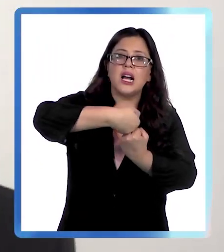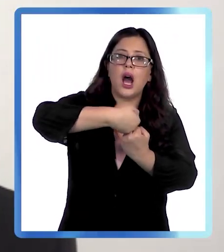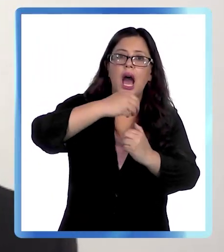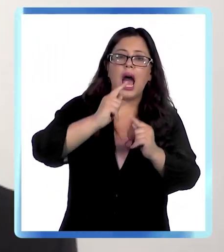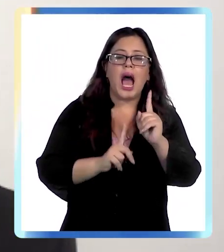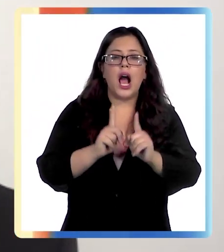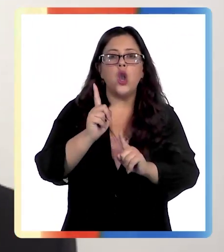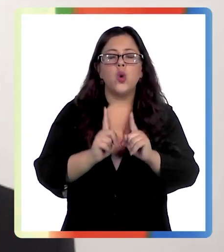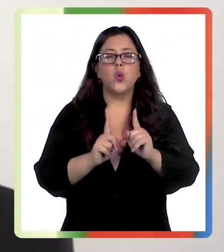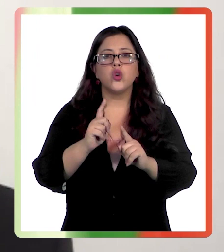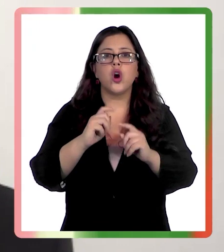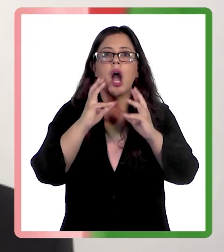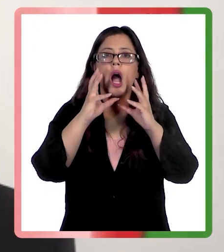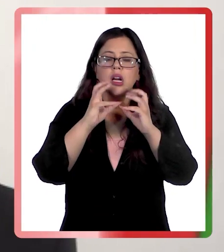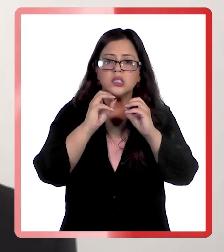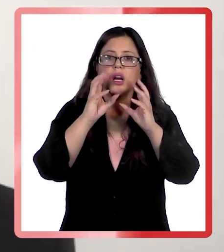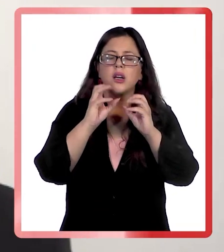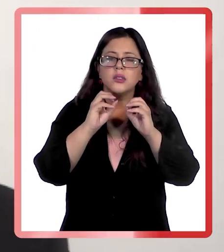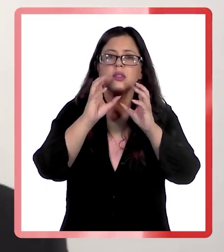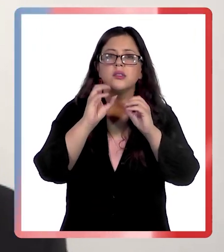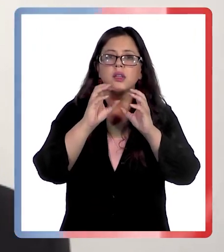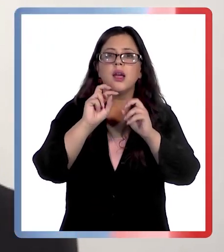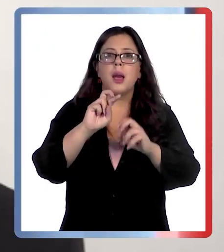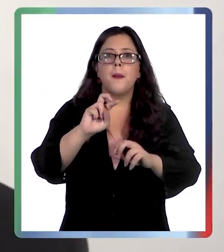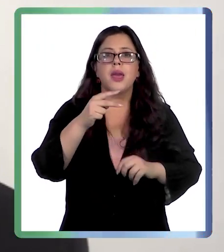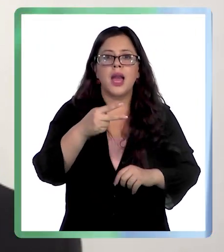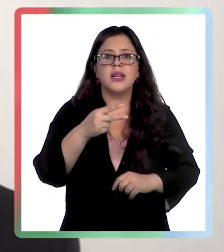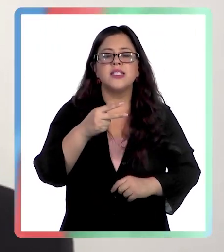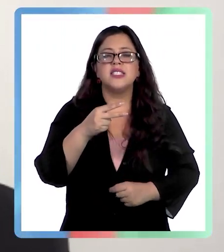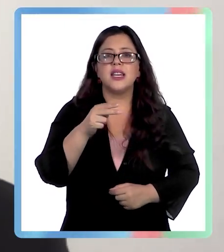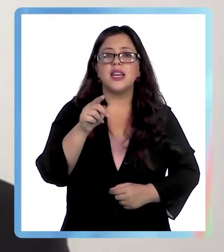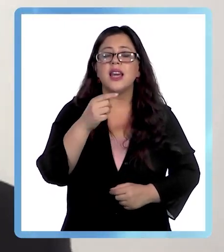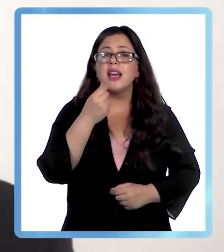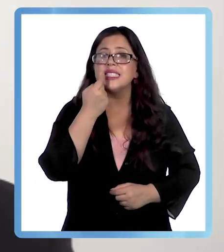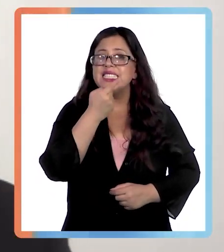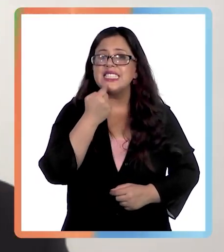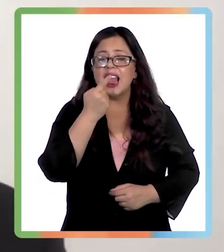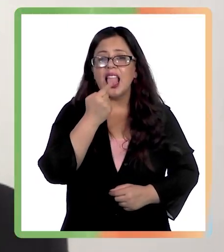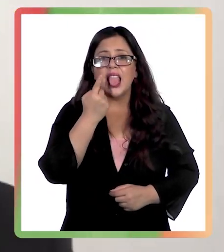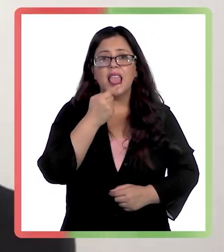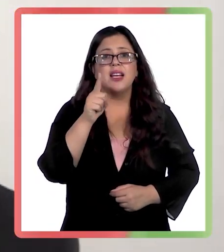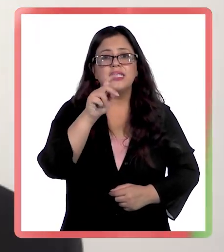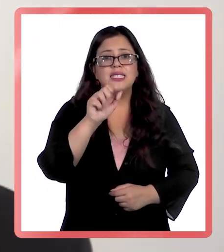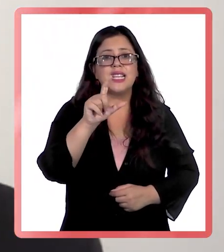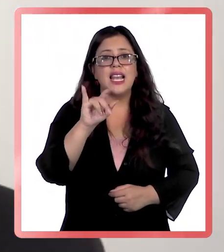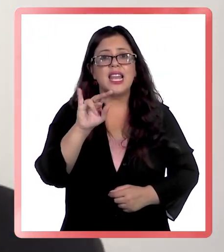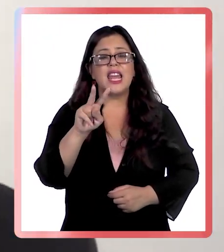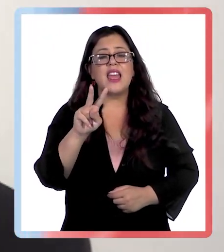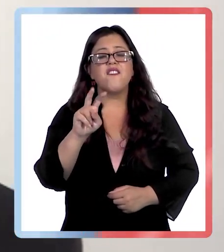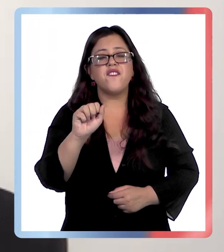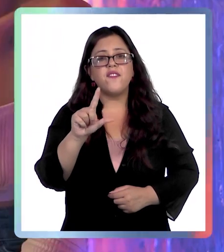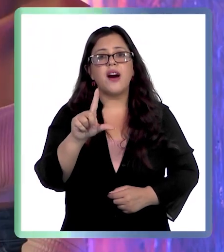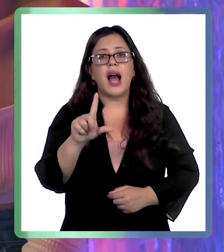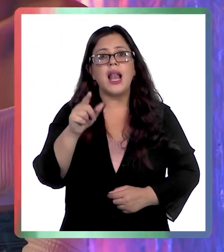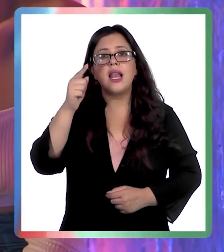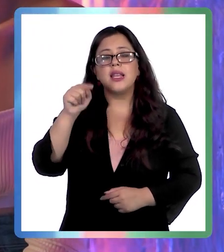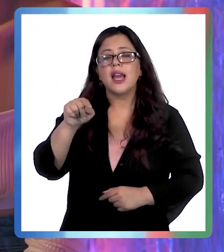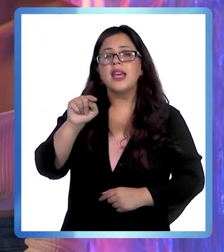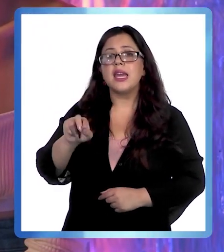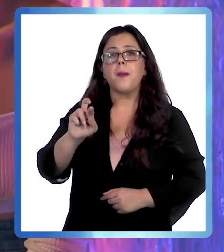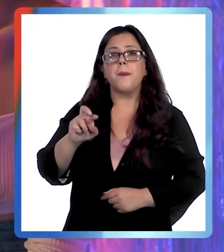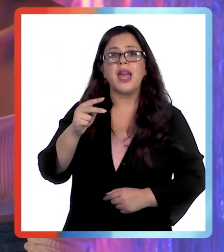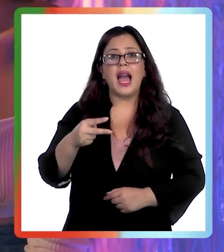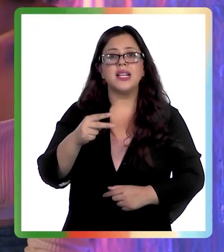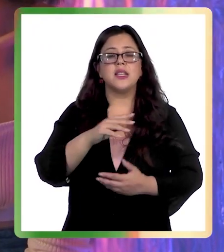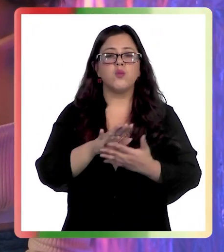chicles que están especificados que mantienen el pH salival ya dice mantenemos el pH salival porque cada